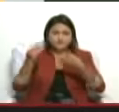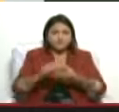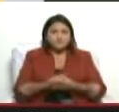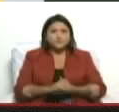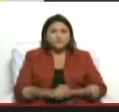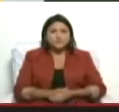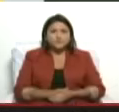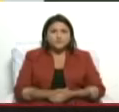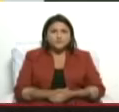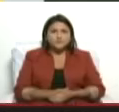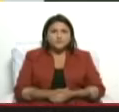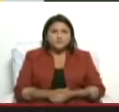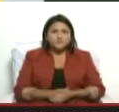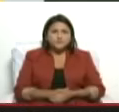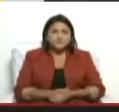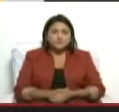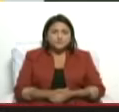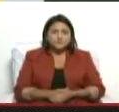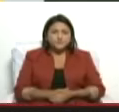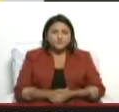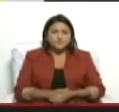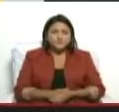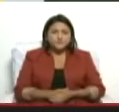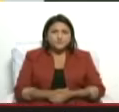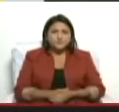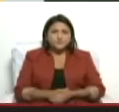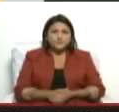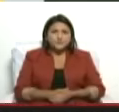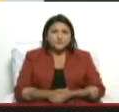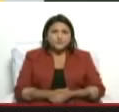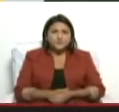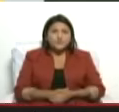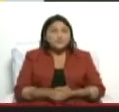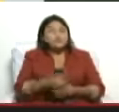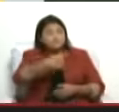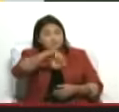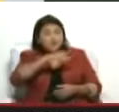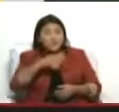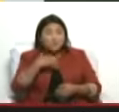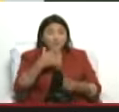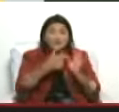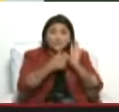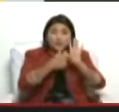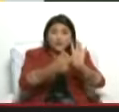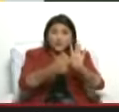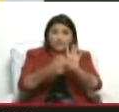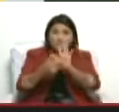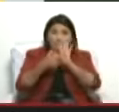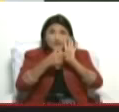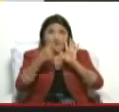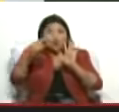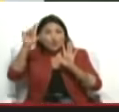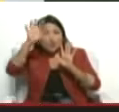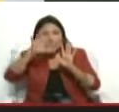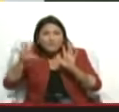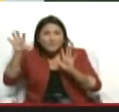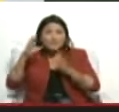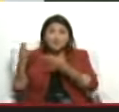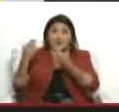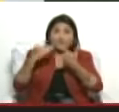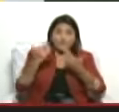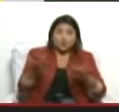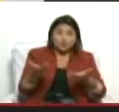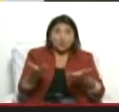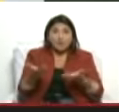barr los resultados de la operación y del Poder y así poder demostrar ante los países aliados